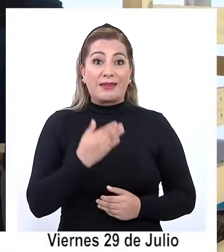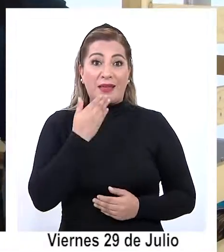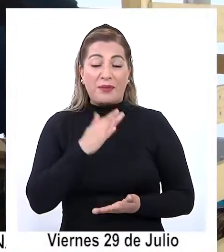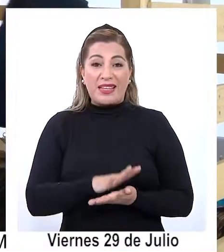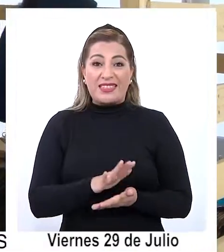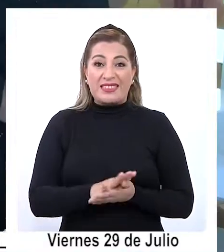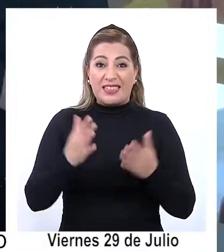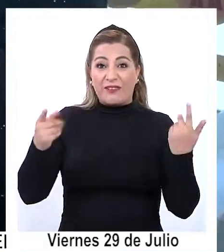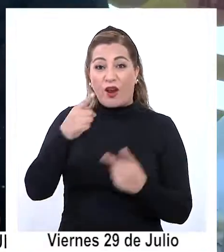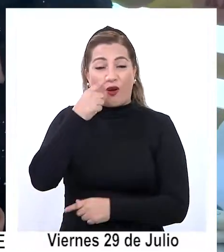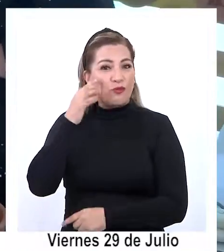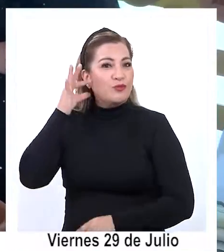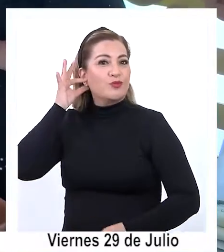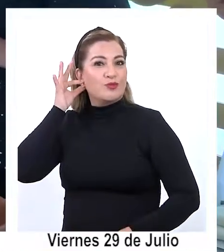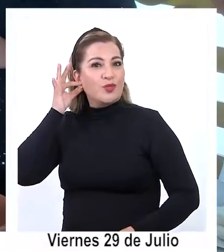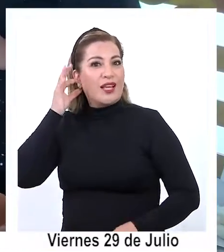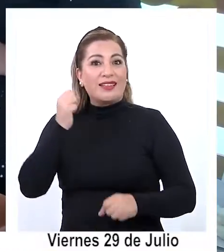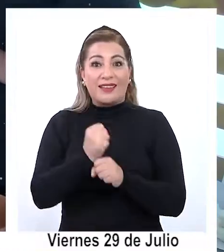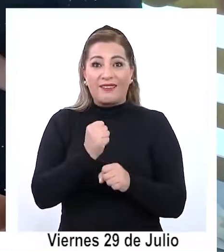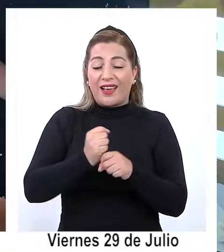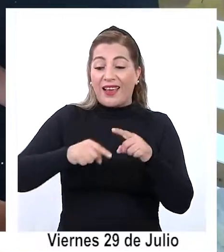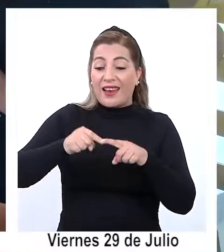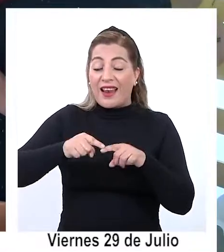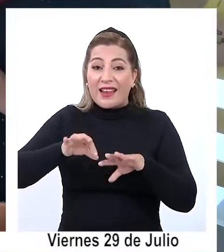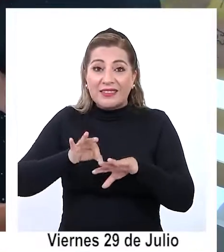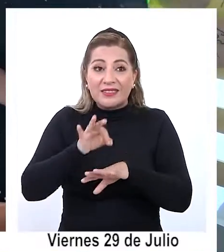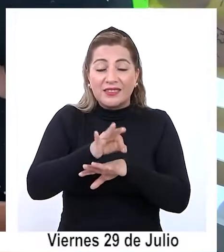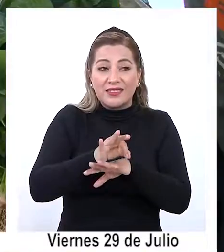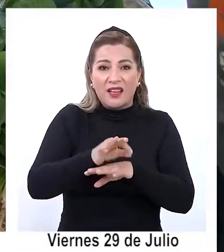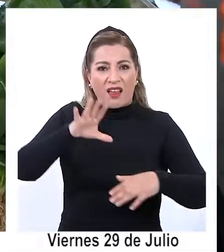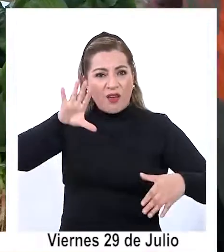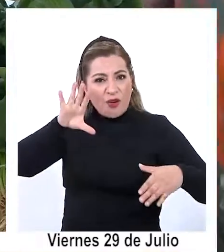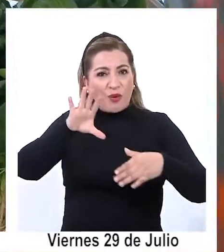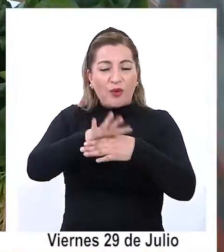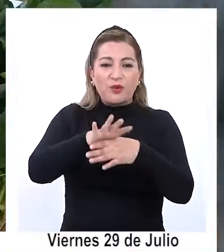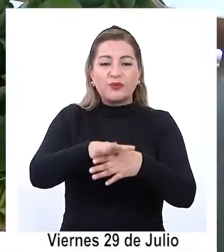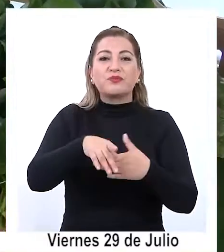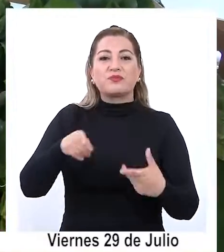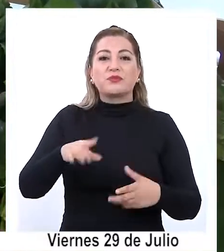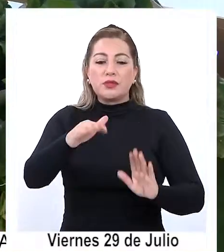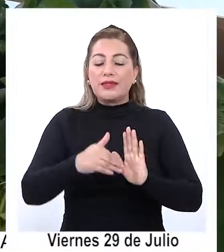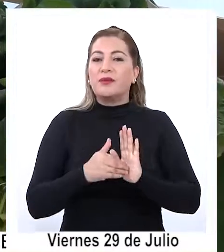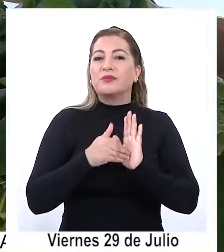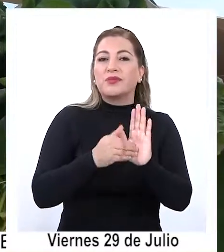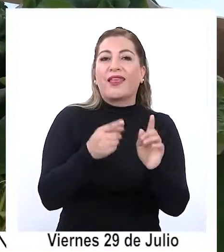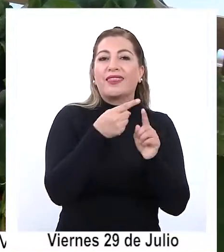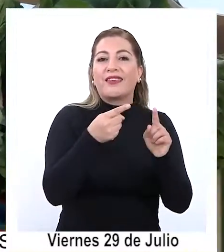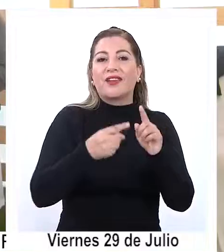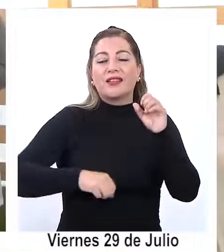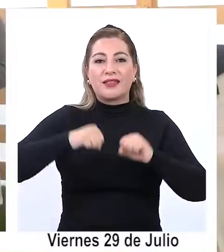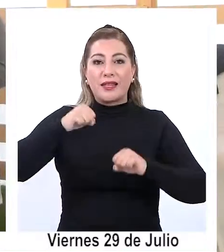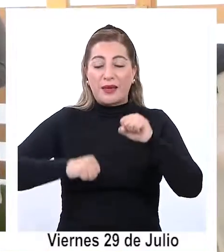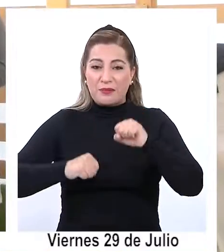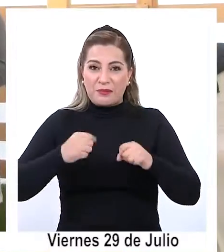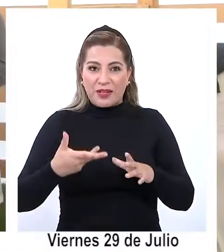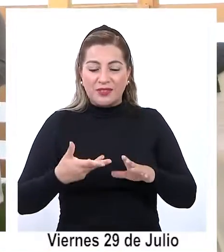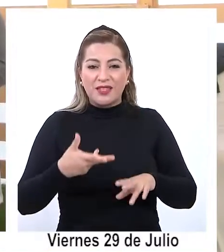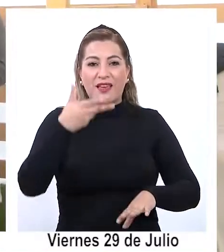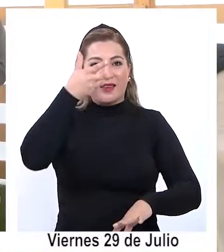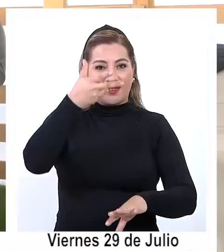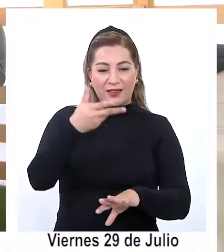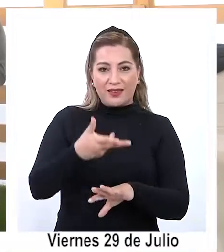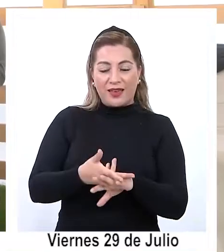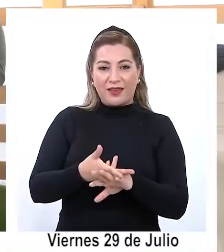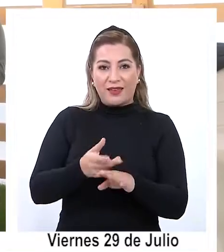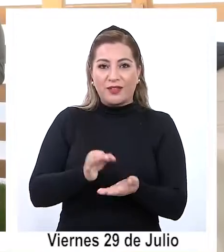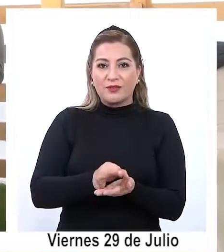celebrar a las campesinas y campesinos, el encuentro permitió visibilizar numerosos emprendimientos que se llevan a cabo